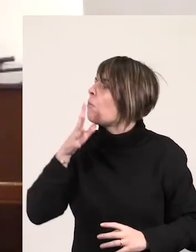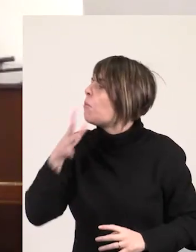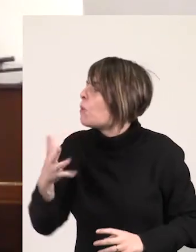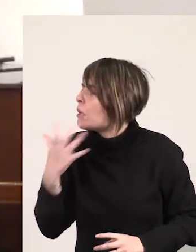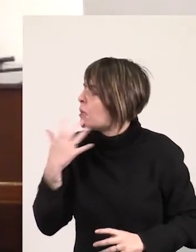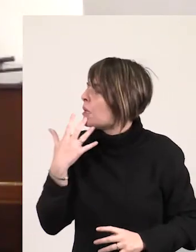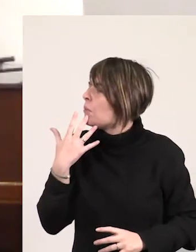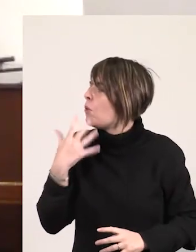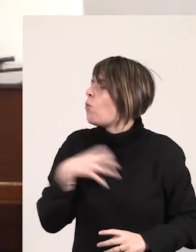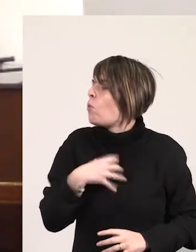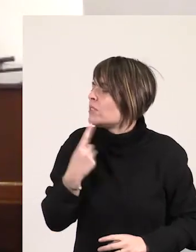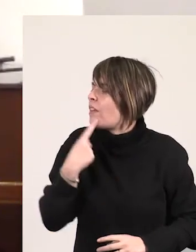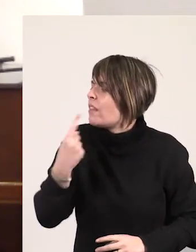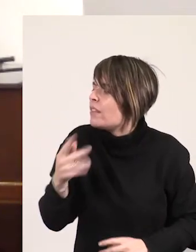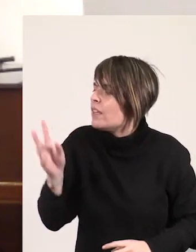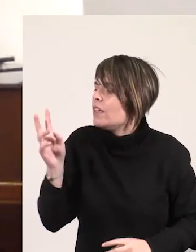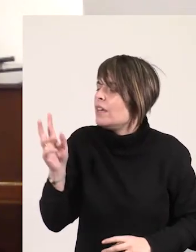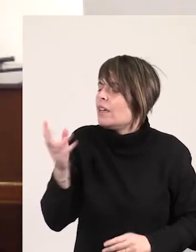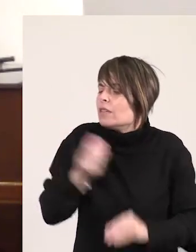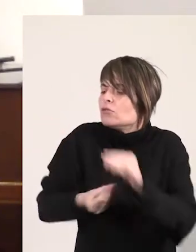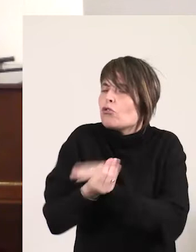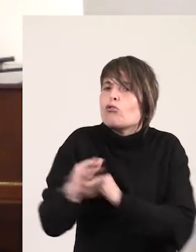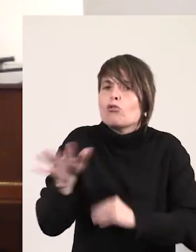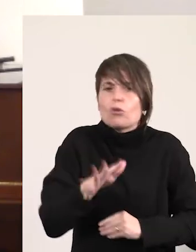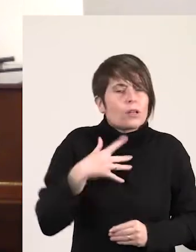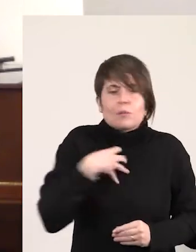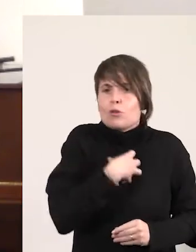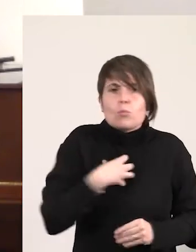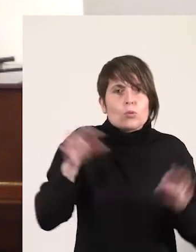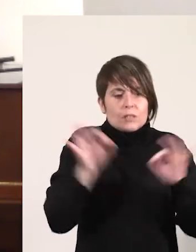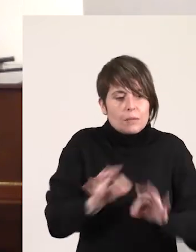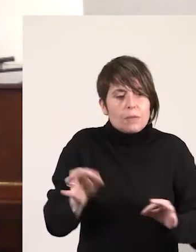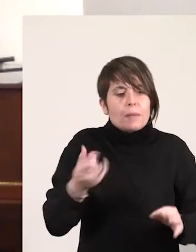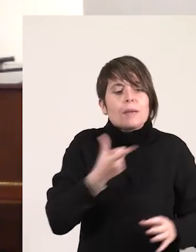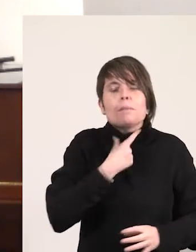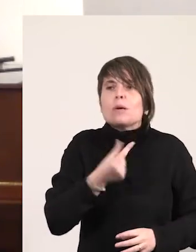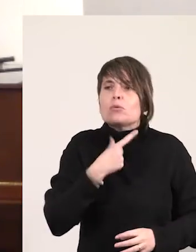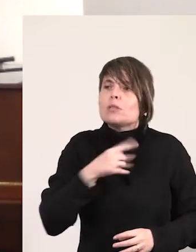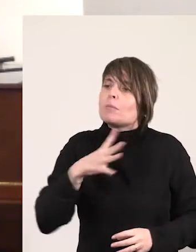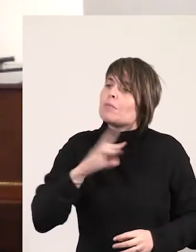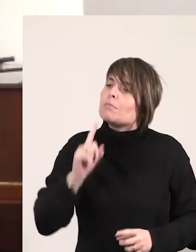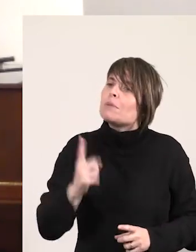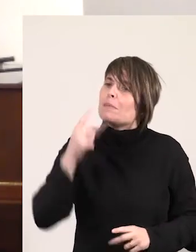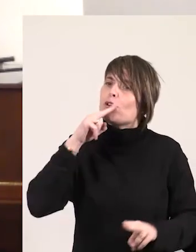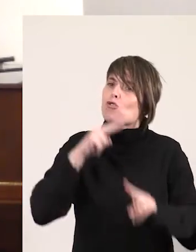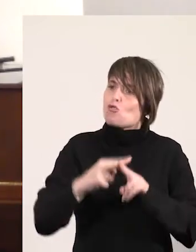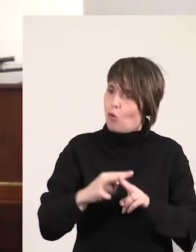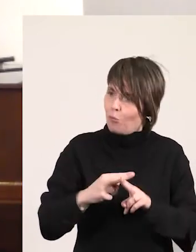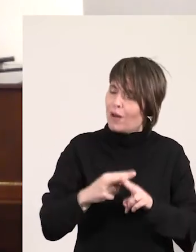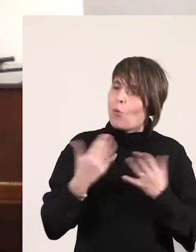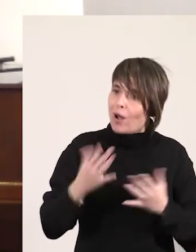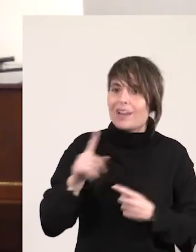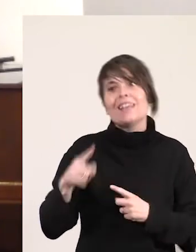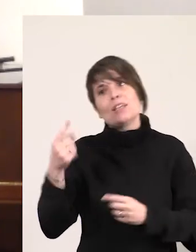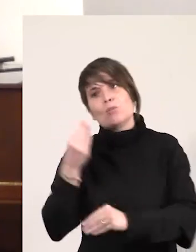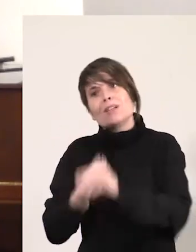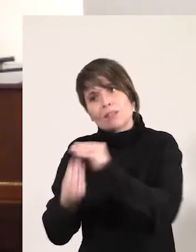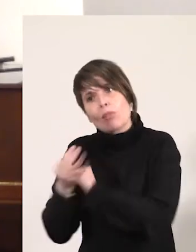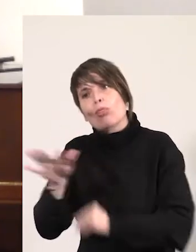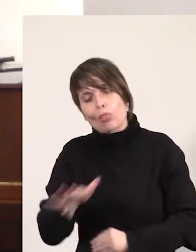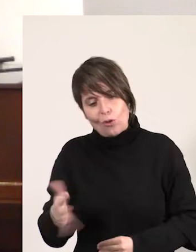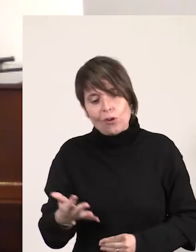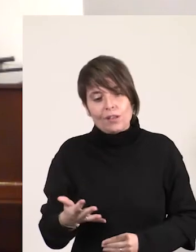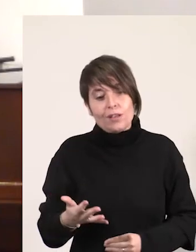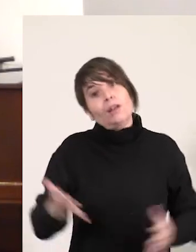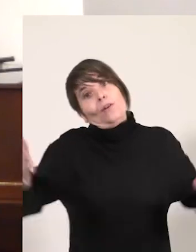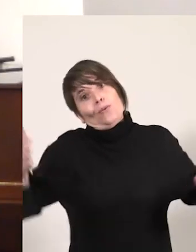¿no? Muchas veces la gente te dice, Jolín, ¿por qué te cuesta decir de dónde eres? No, no me cuesta absolutamente nada. Lo que pasa es que me gustaría que me preguntaran primero cómo me